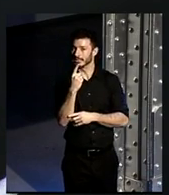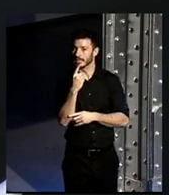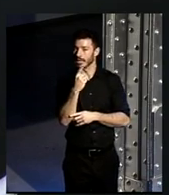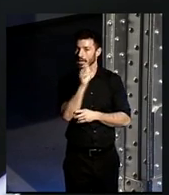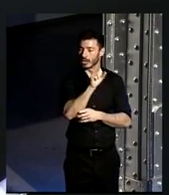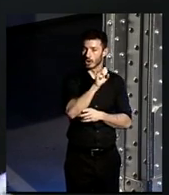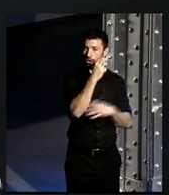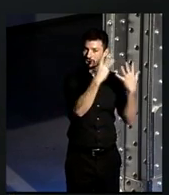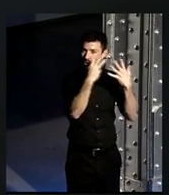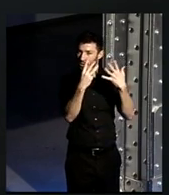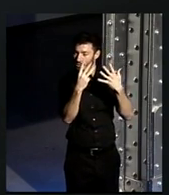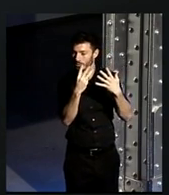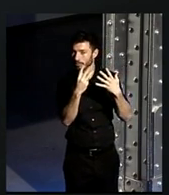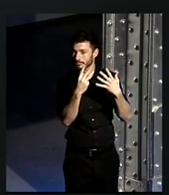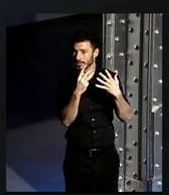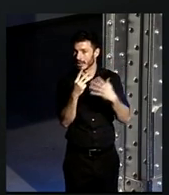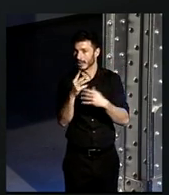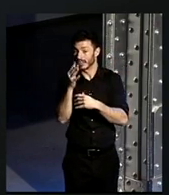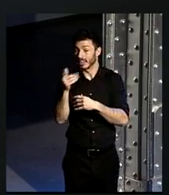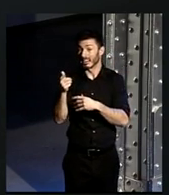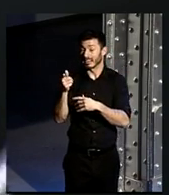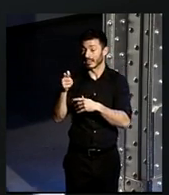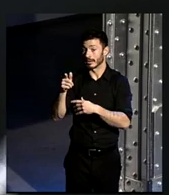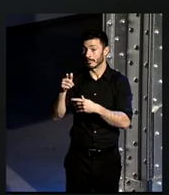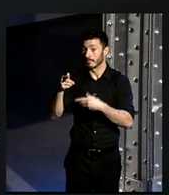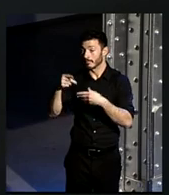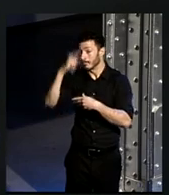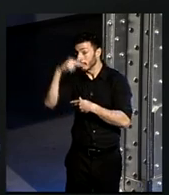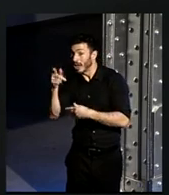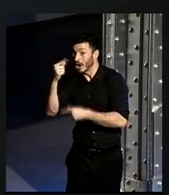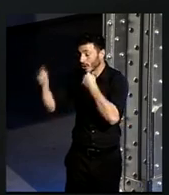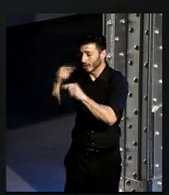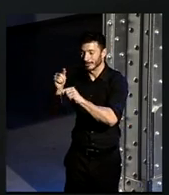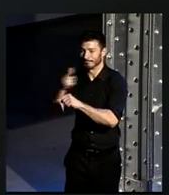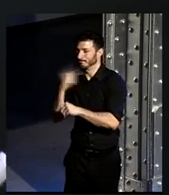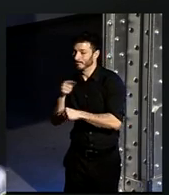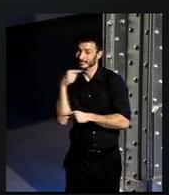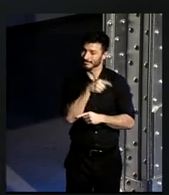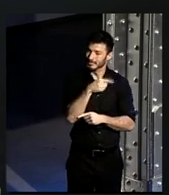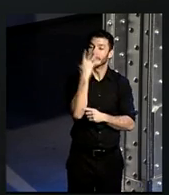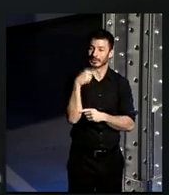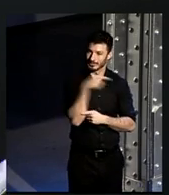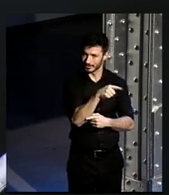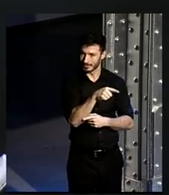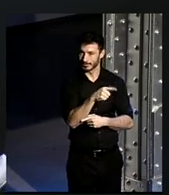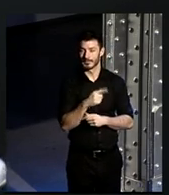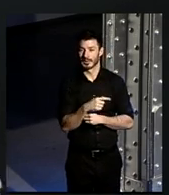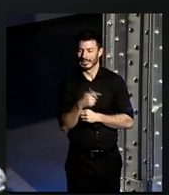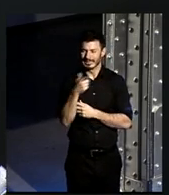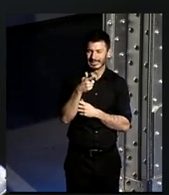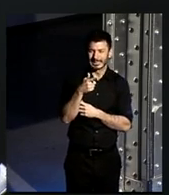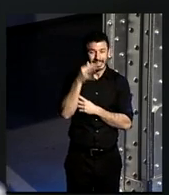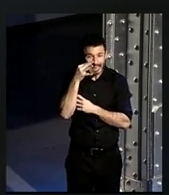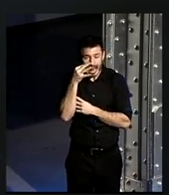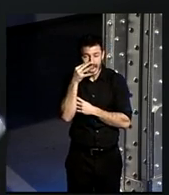febrero 89, más que las correcciones de su padre. Así, es una mezcla porque digamos que las ediciones en los